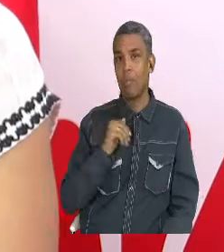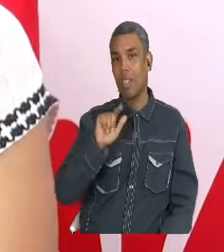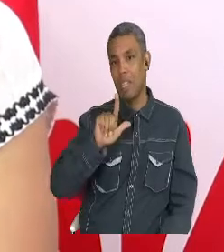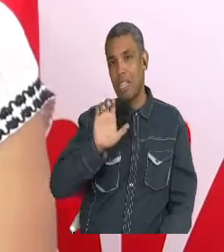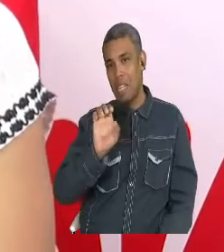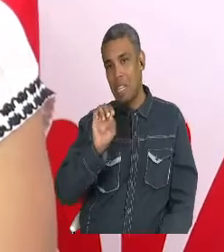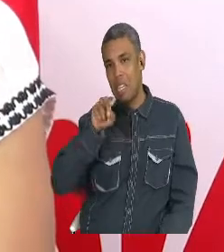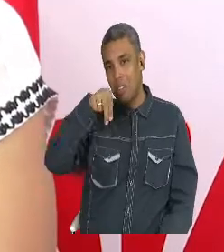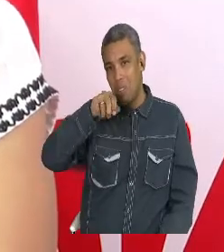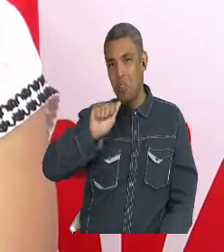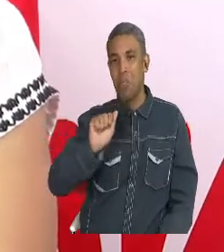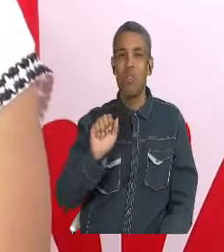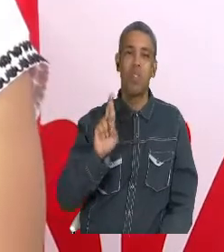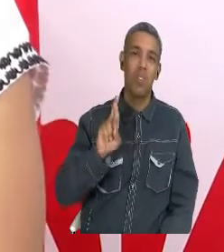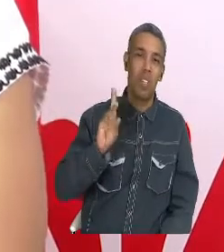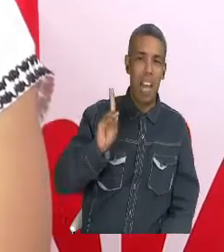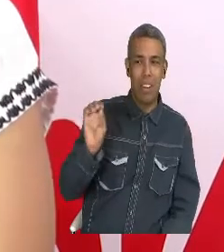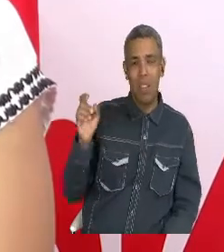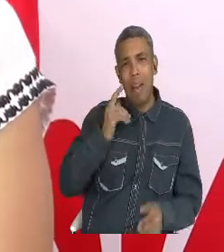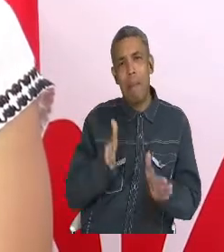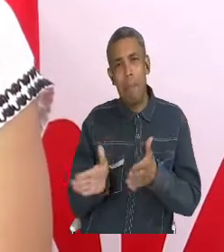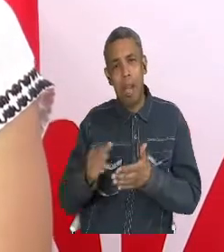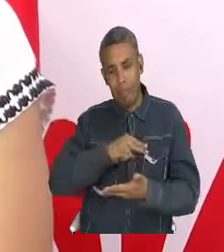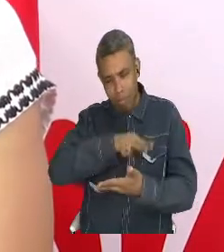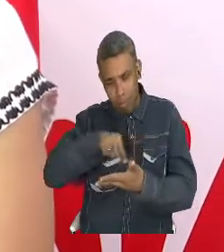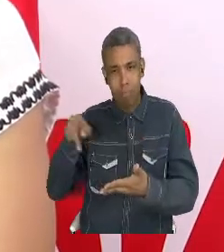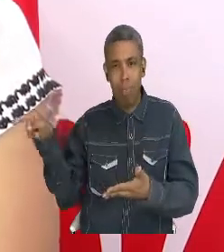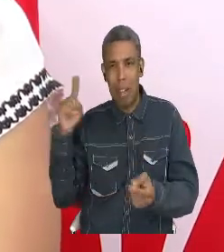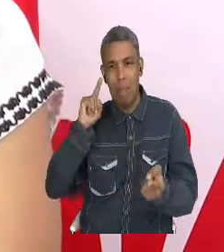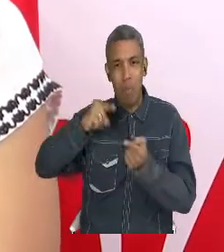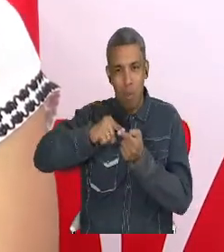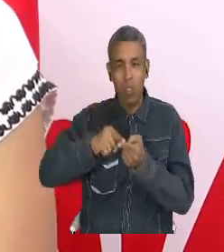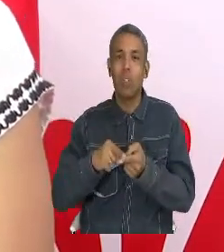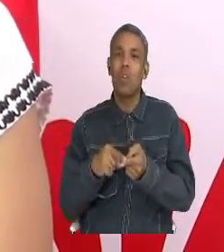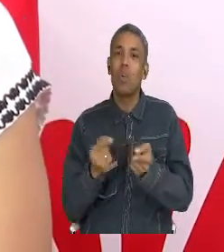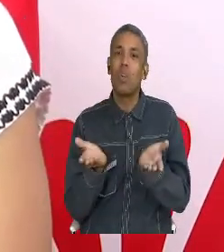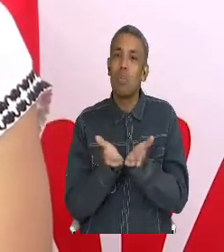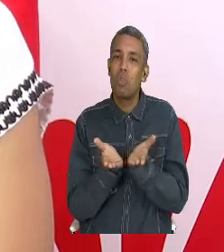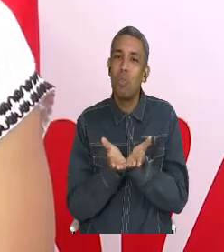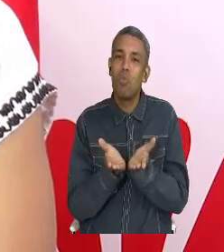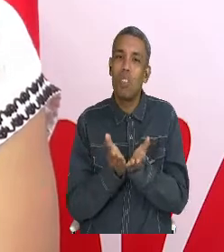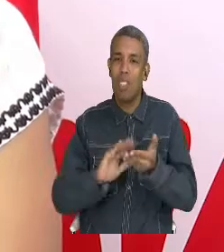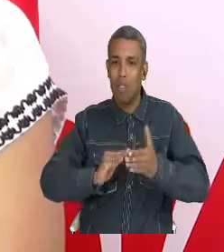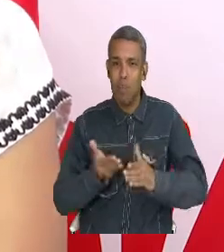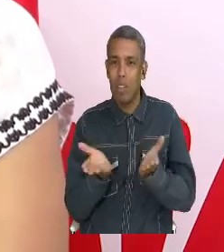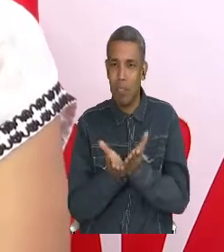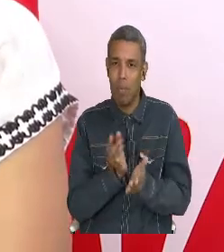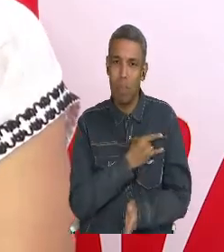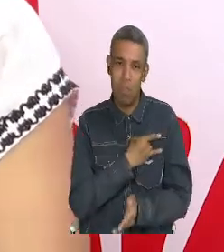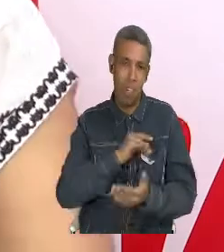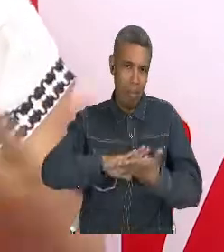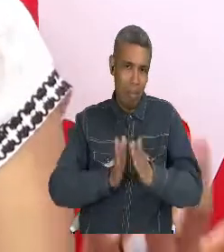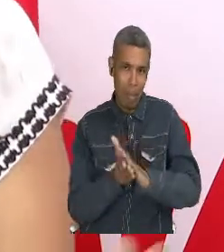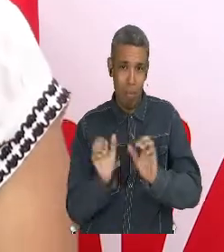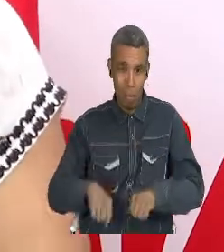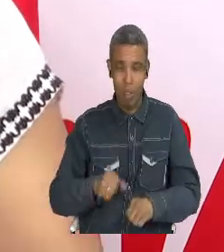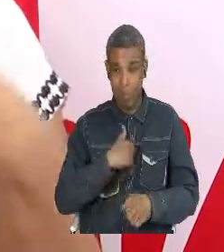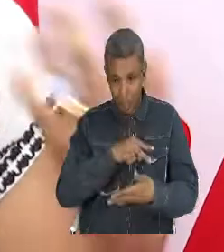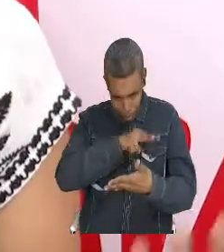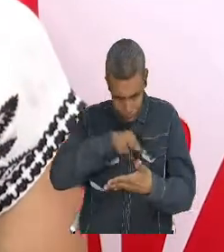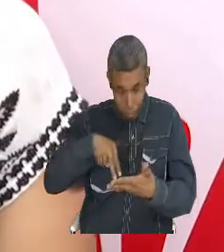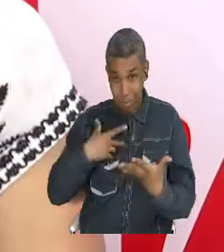plan lector de Unipaz, interesante para todas aquellas personas que por supuesto quieren tener un hábito de la lectura, además de